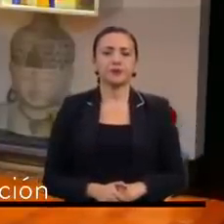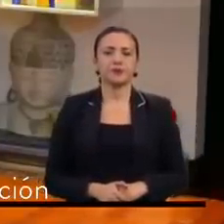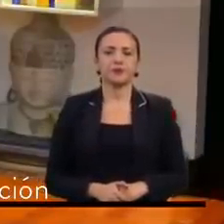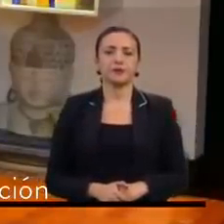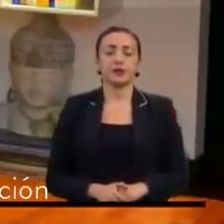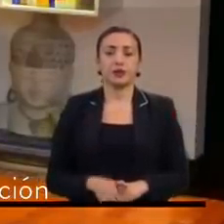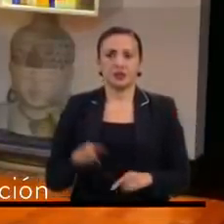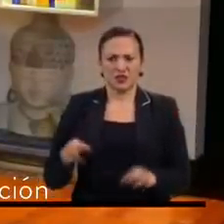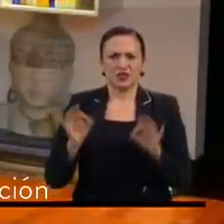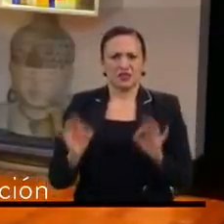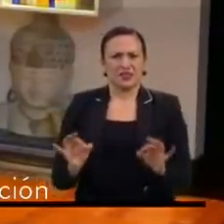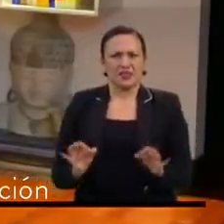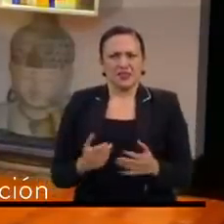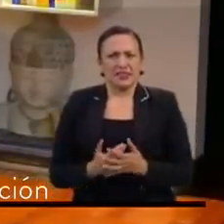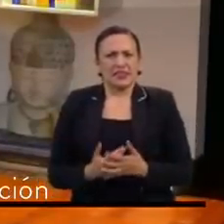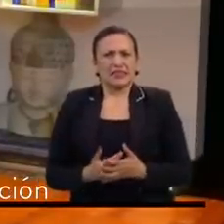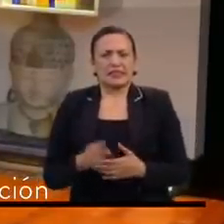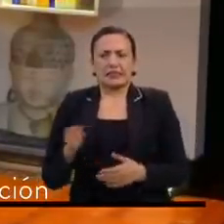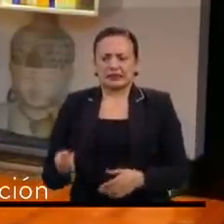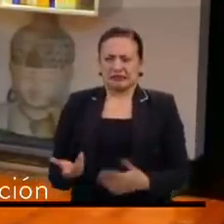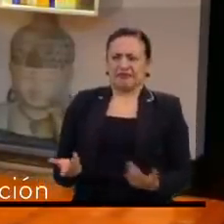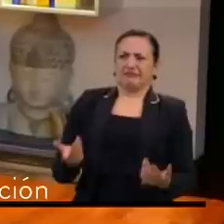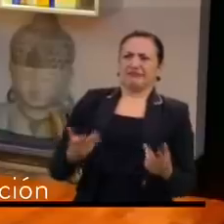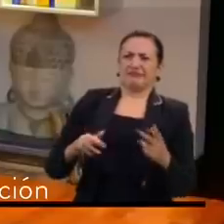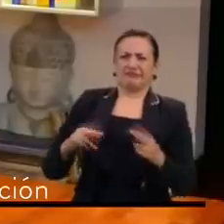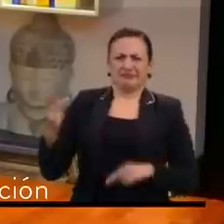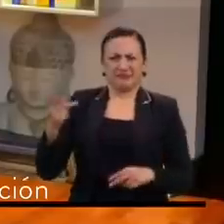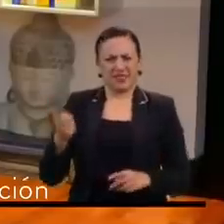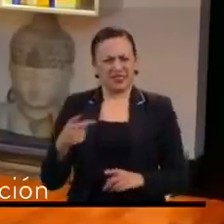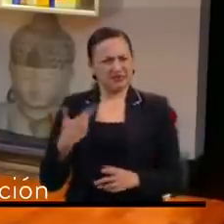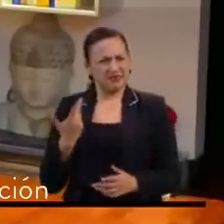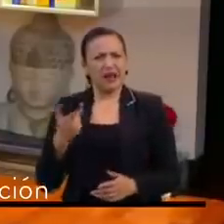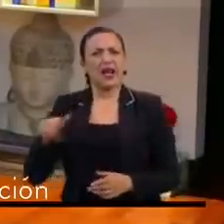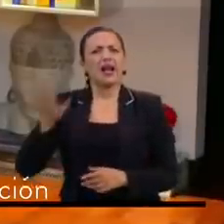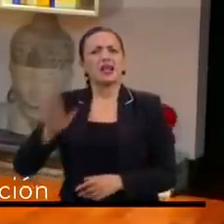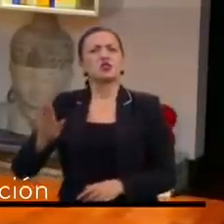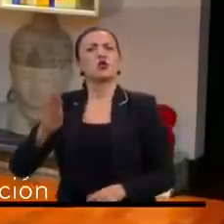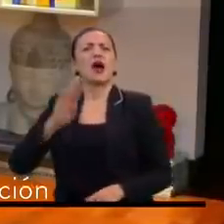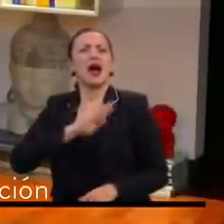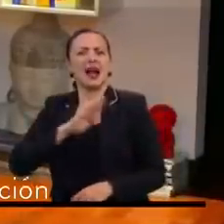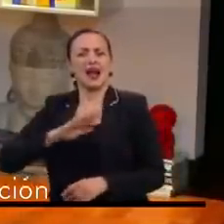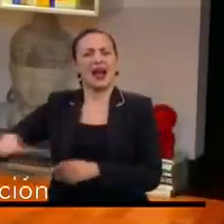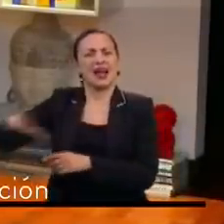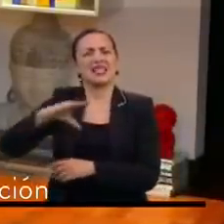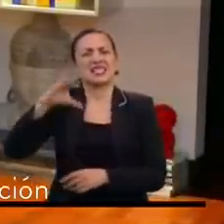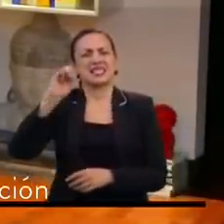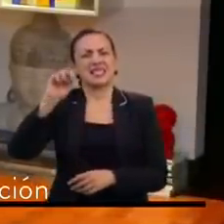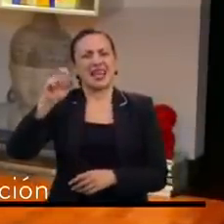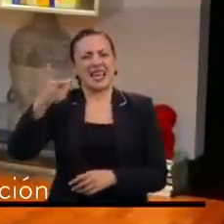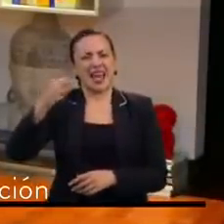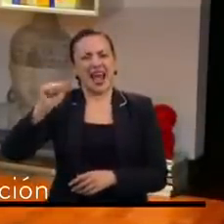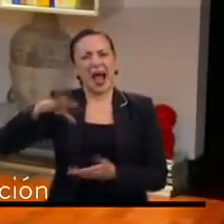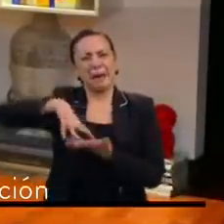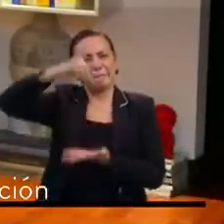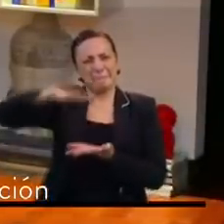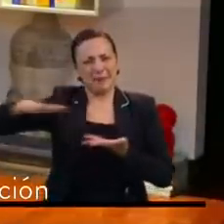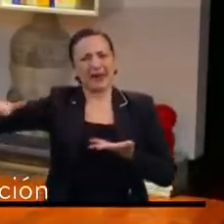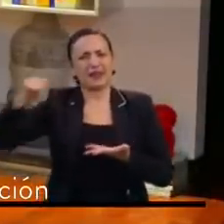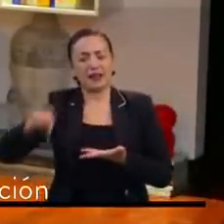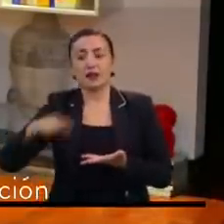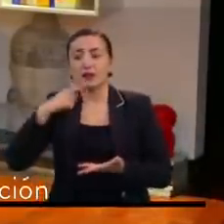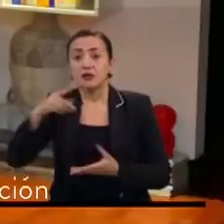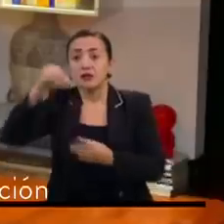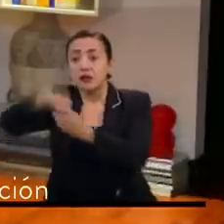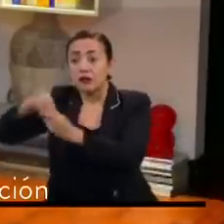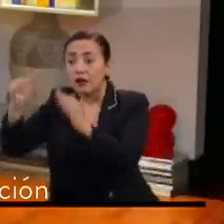Y de una forma irónica y hasta amenazante, el alcalde de Ciénaga, Magdalena, le hizo una advertencia a sus habitantes. Les dijo que si no acatan el aislamiento en casa, le va a